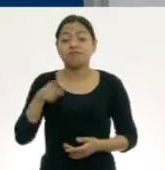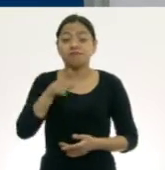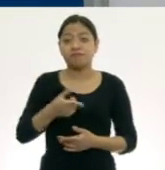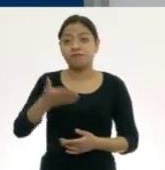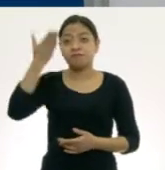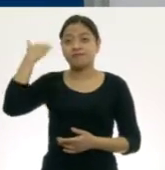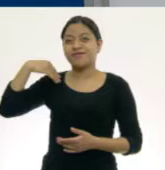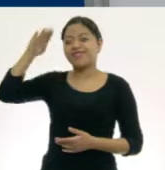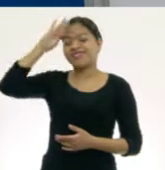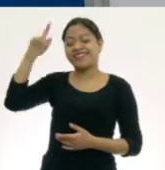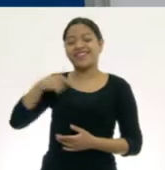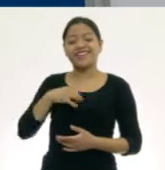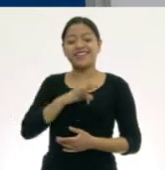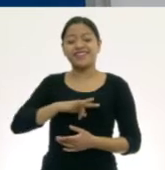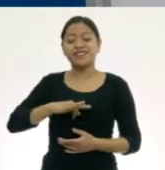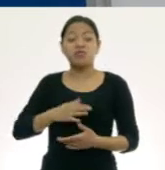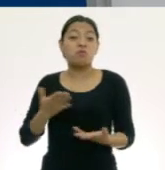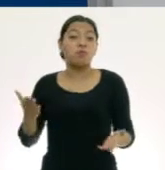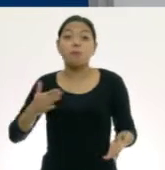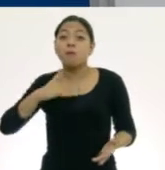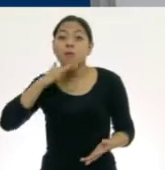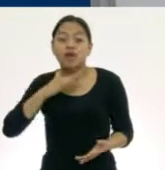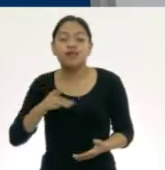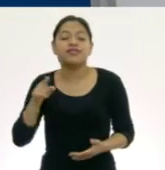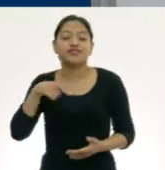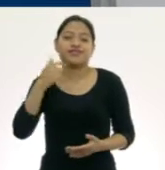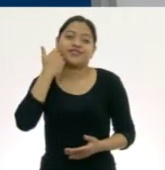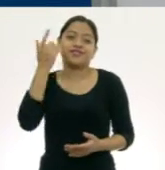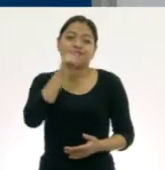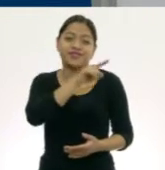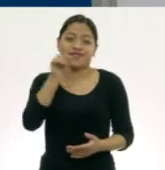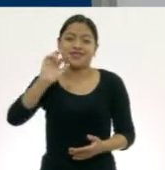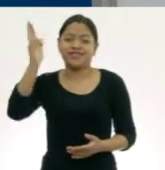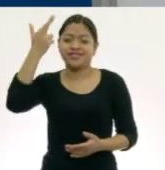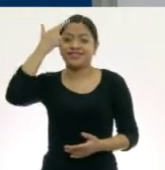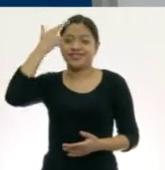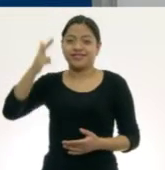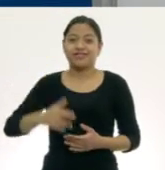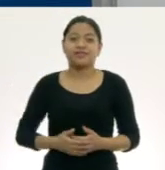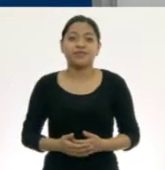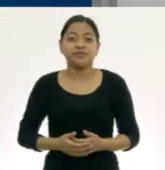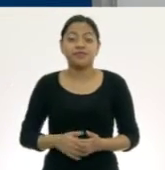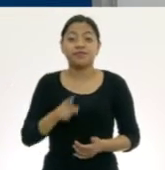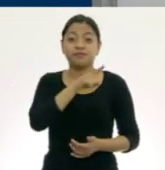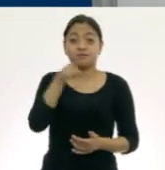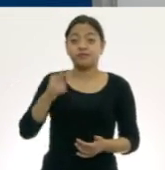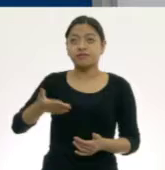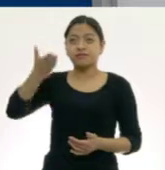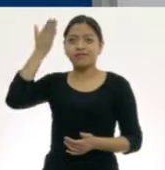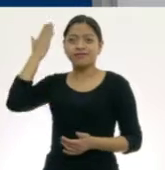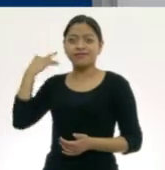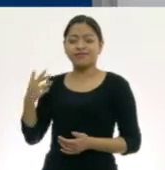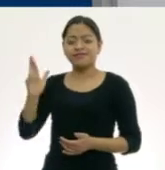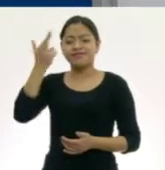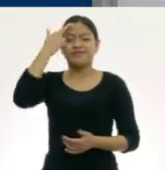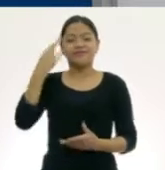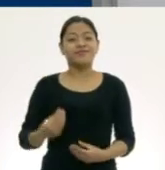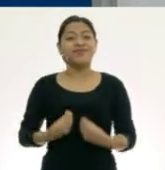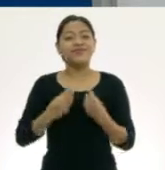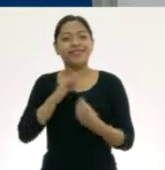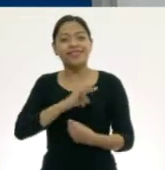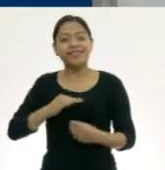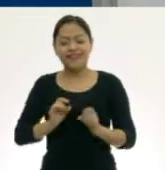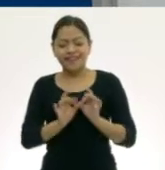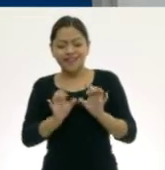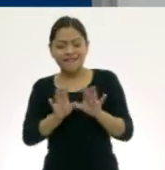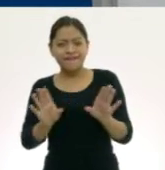que somos en la infancia. Entonces yo te invito a ti que recuerdes precisamente todos esos pasajes de tu vida. Tú estás